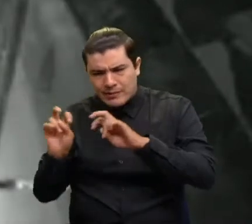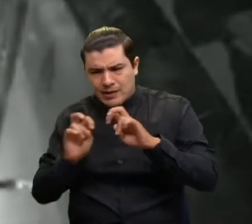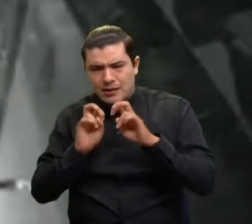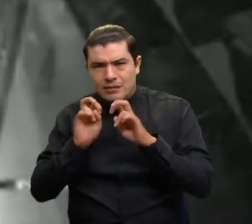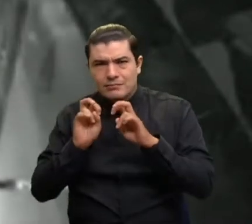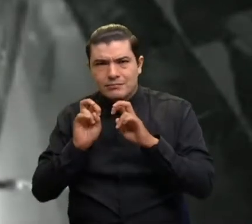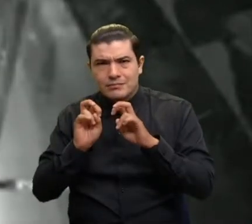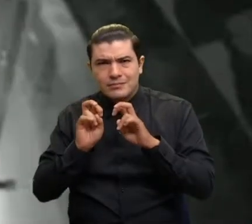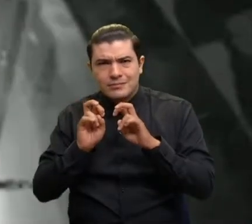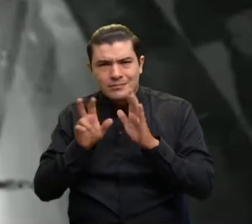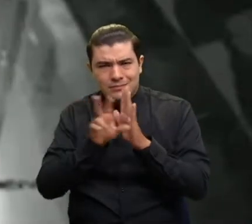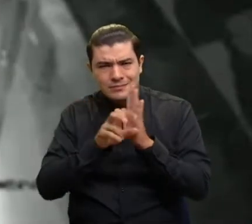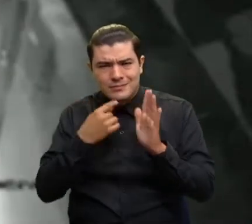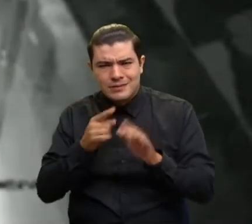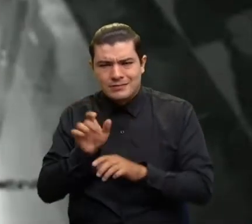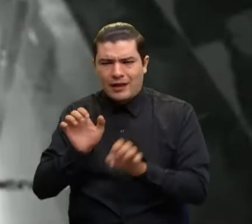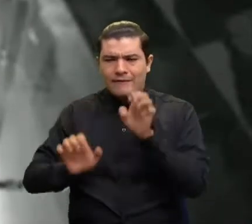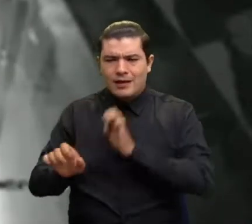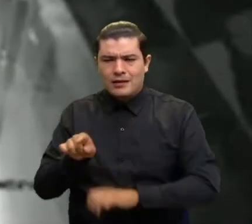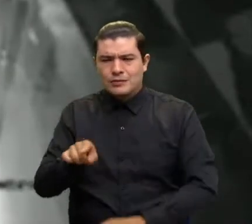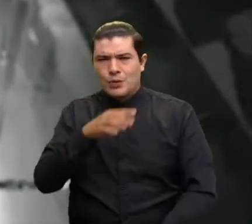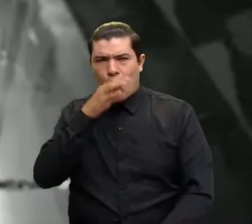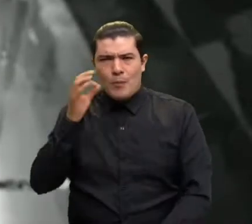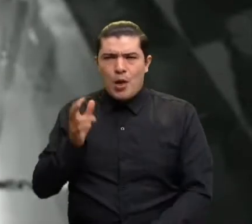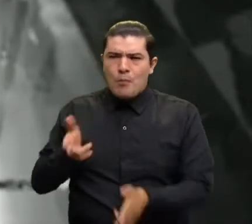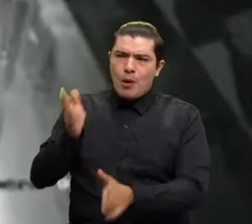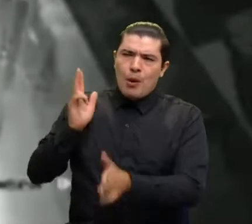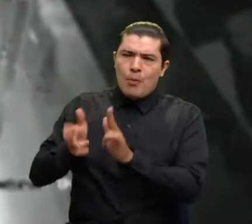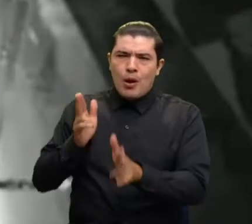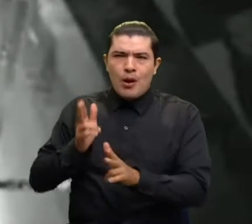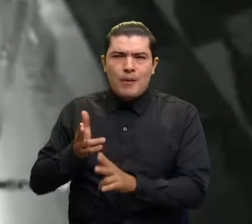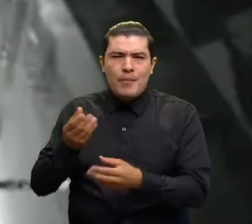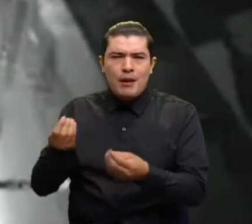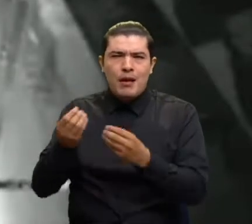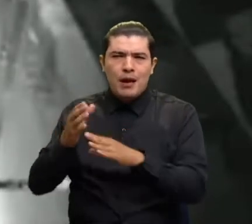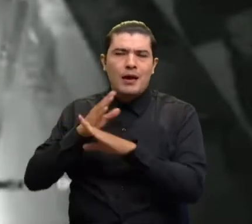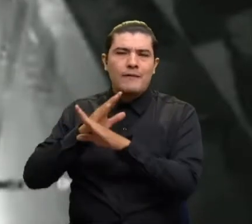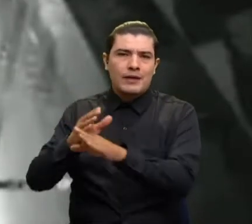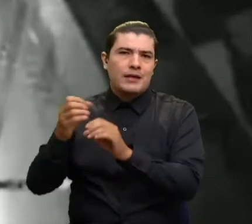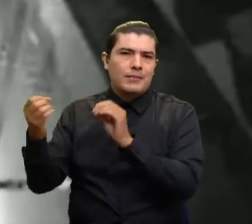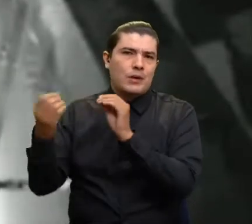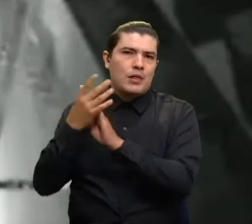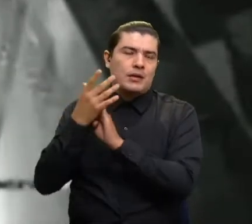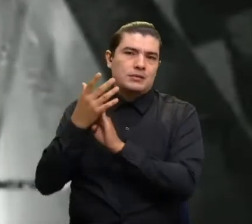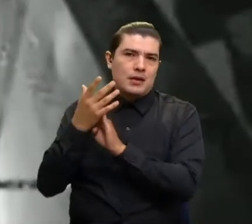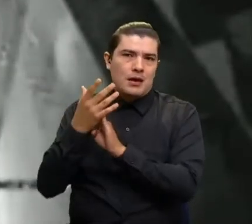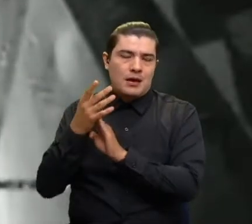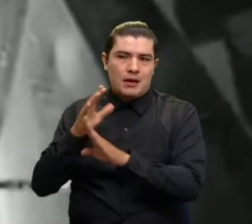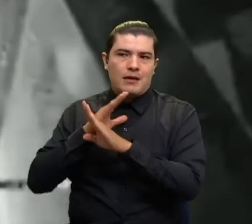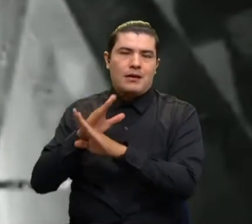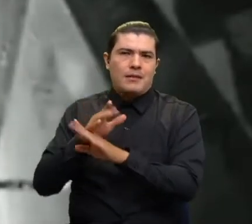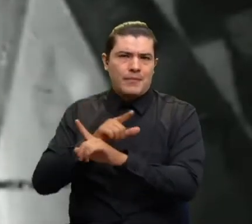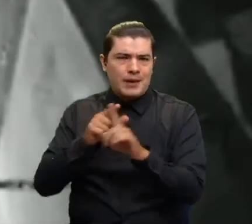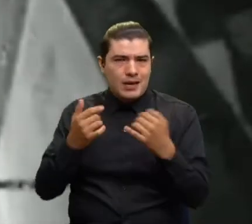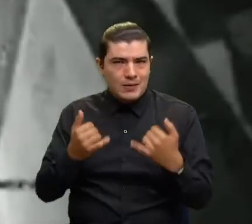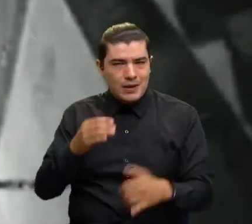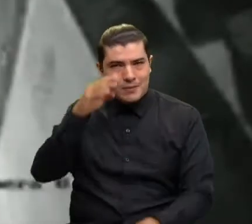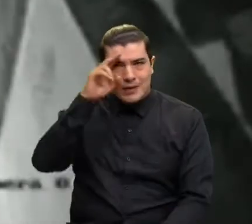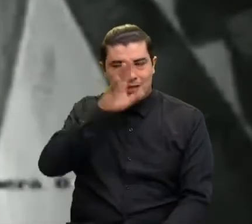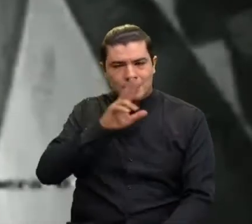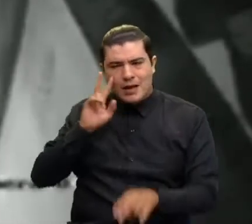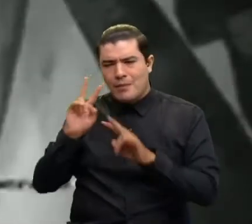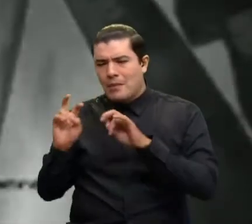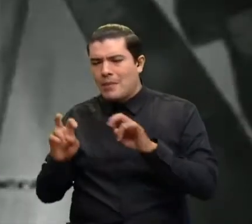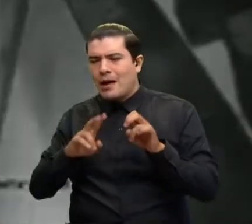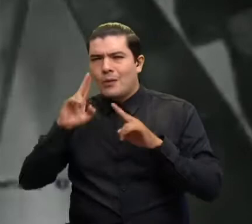instancia hablaban de la defensa del uniformado, quien accionó su arma de dotación para evitar la agresión de Peñaranda. Esto ya produce un remezón dentro de